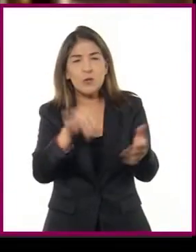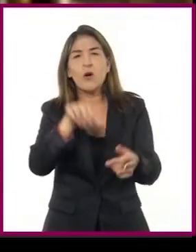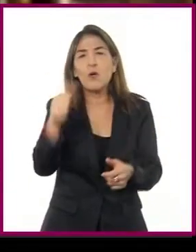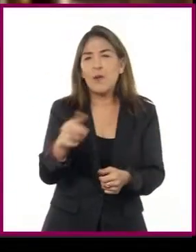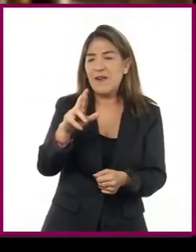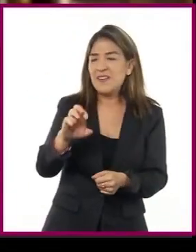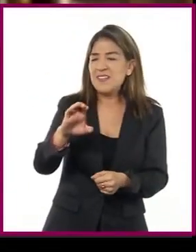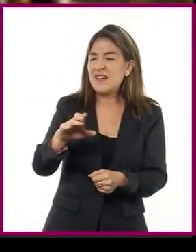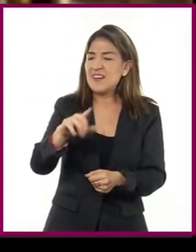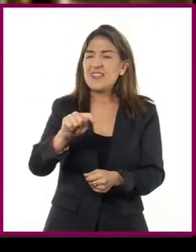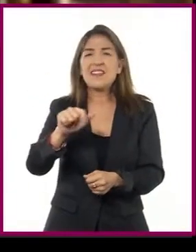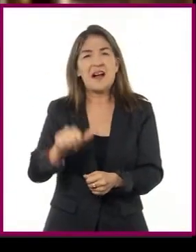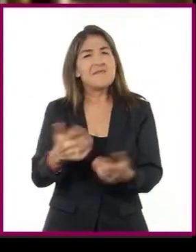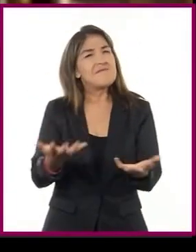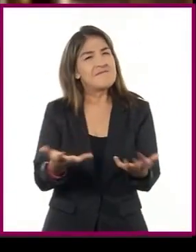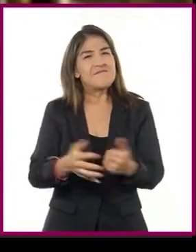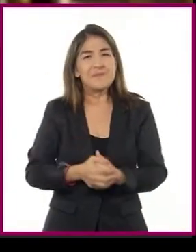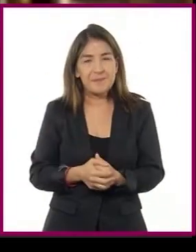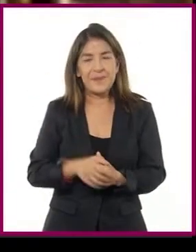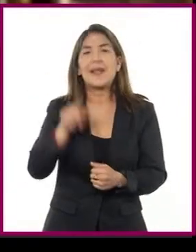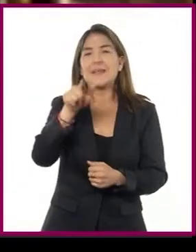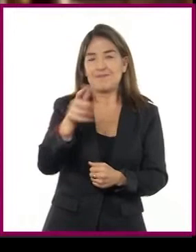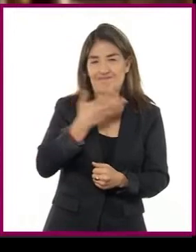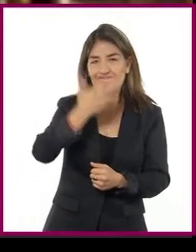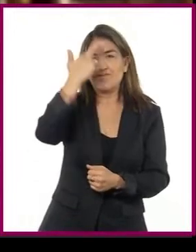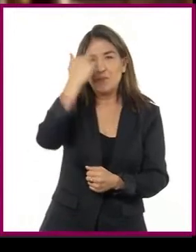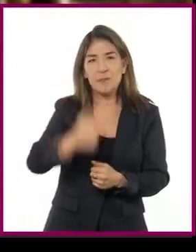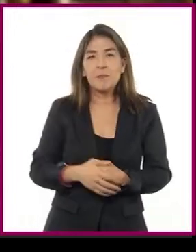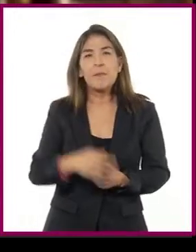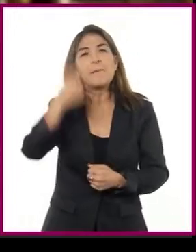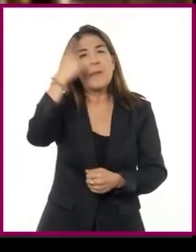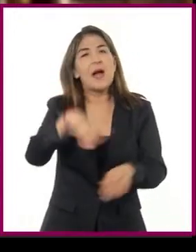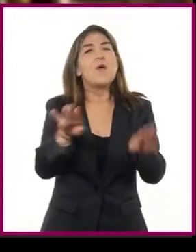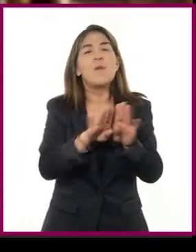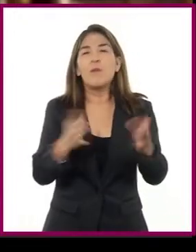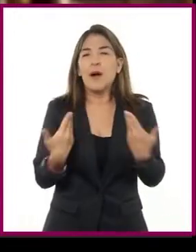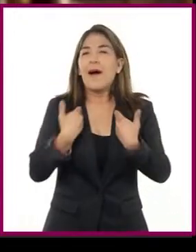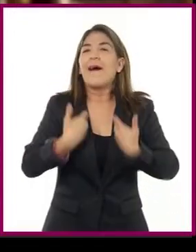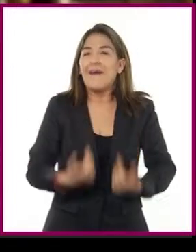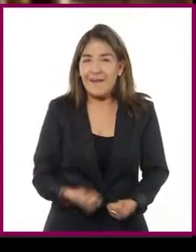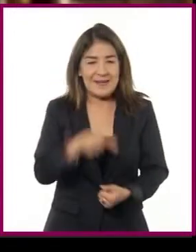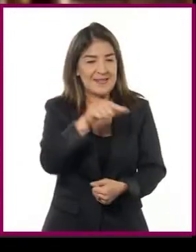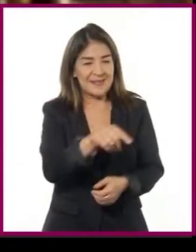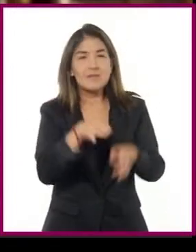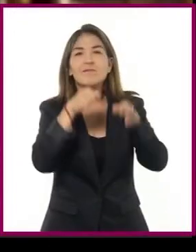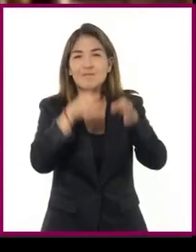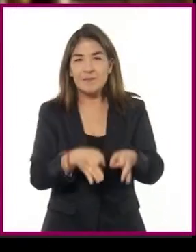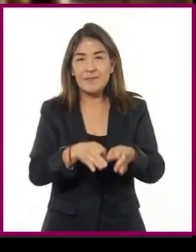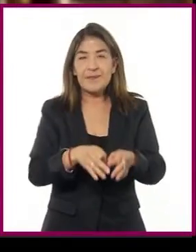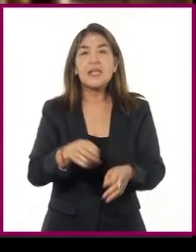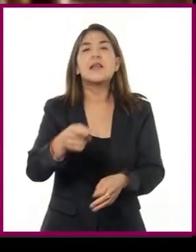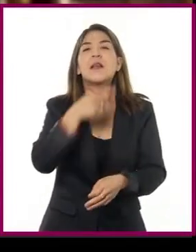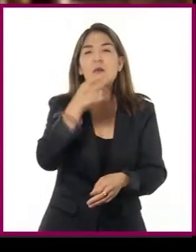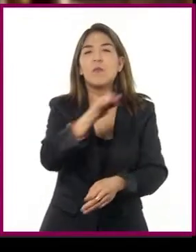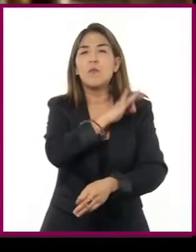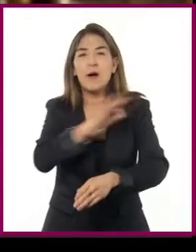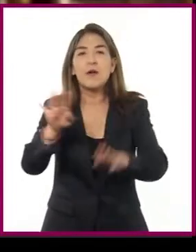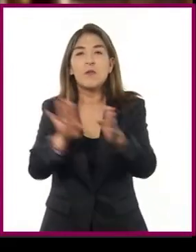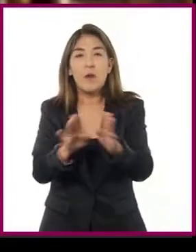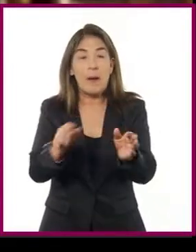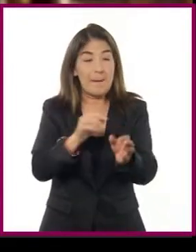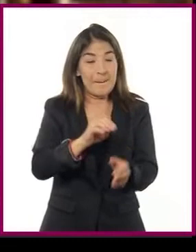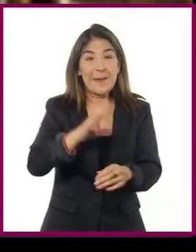Tienes razón. Para comprender la afirmación, es posible trazar una recta desde